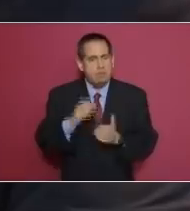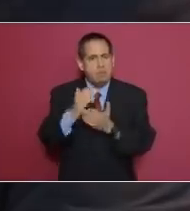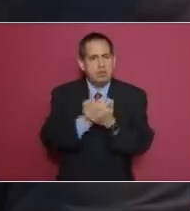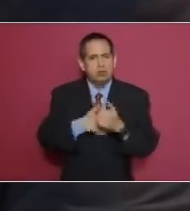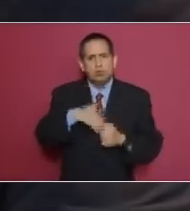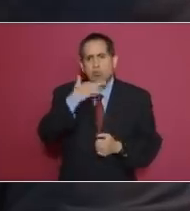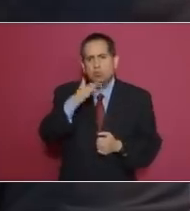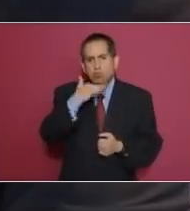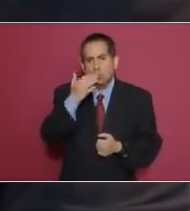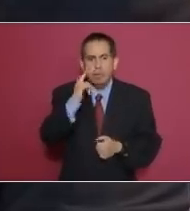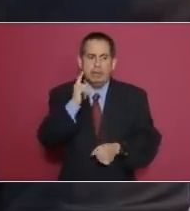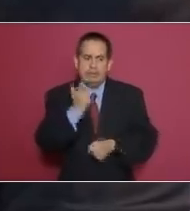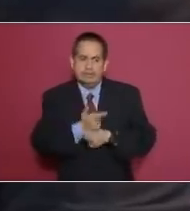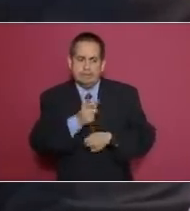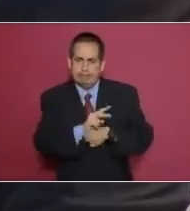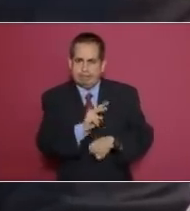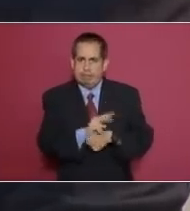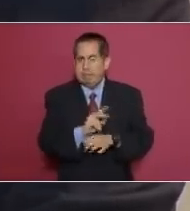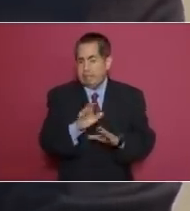corrupción.